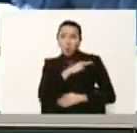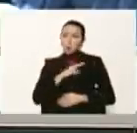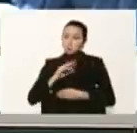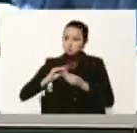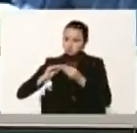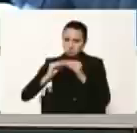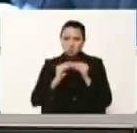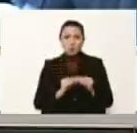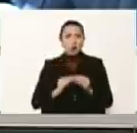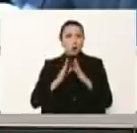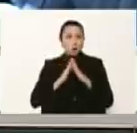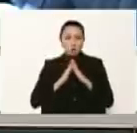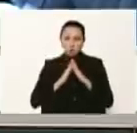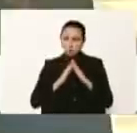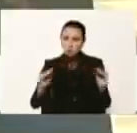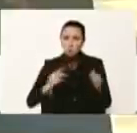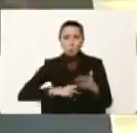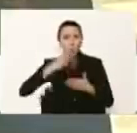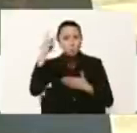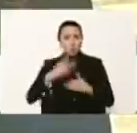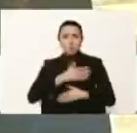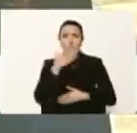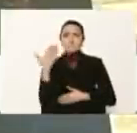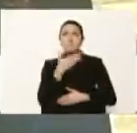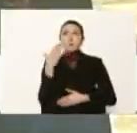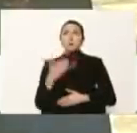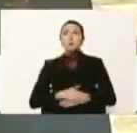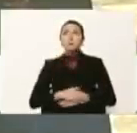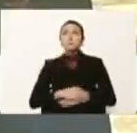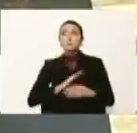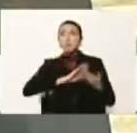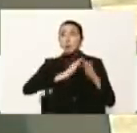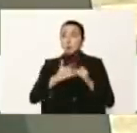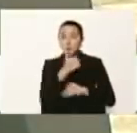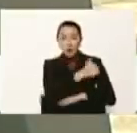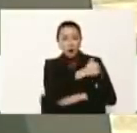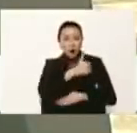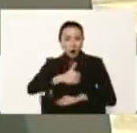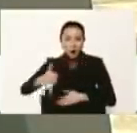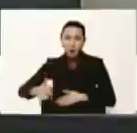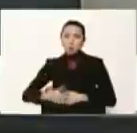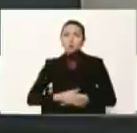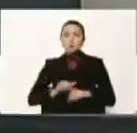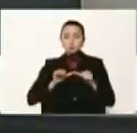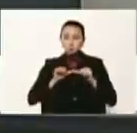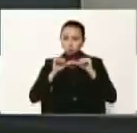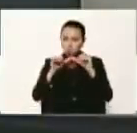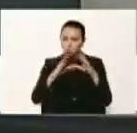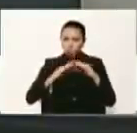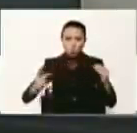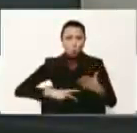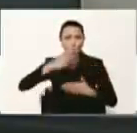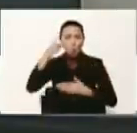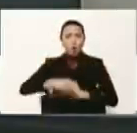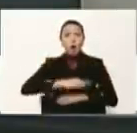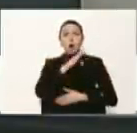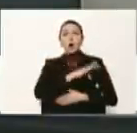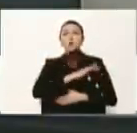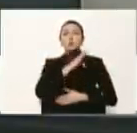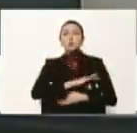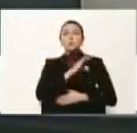recuperar todos nuestros programas sociales en estas comunidades. Vamos a consolidar todos los programas sociales